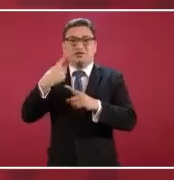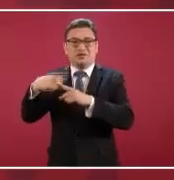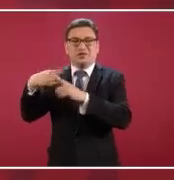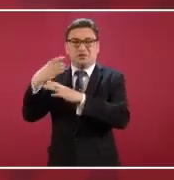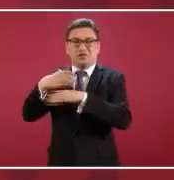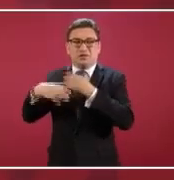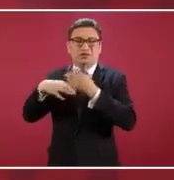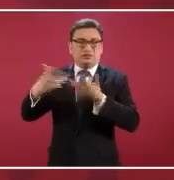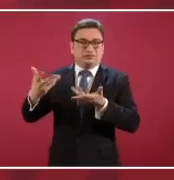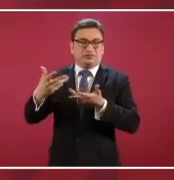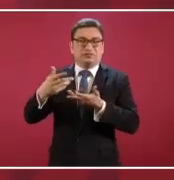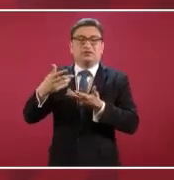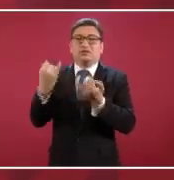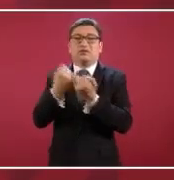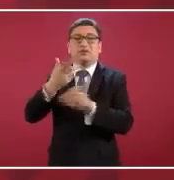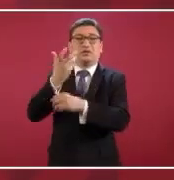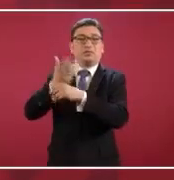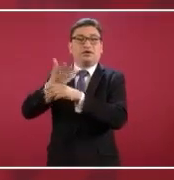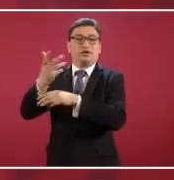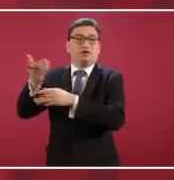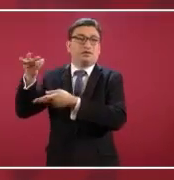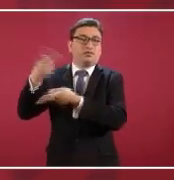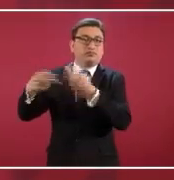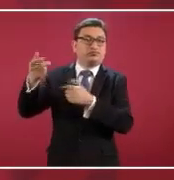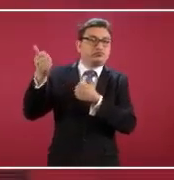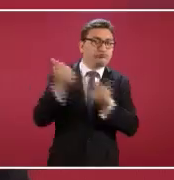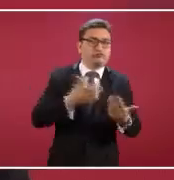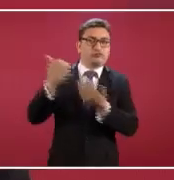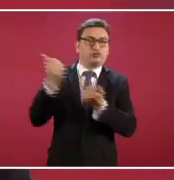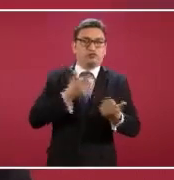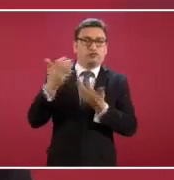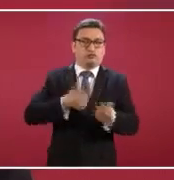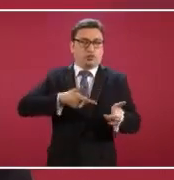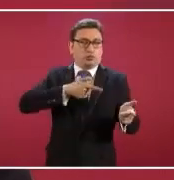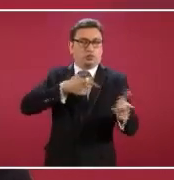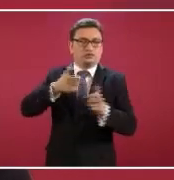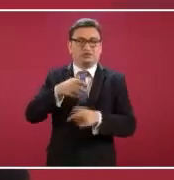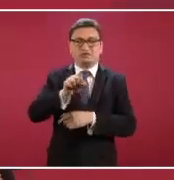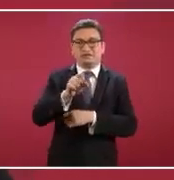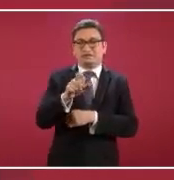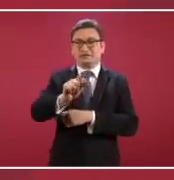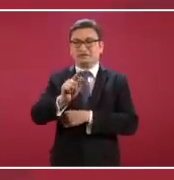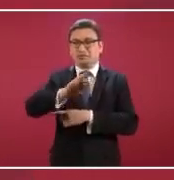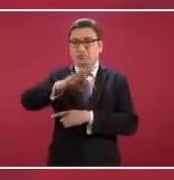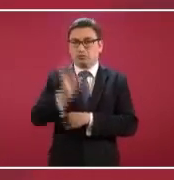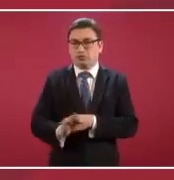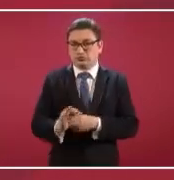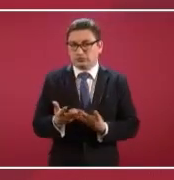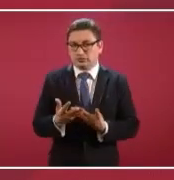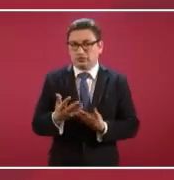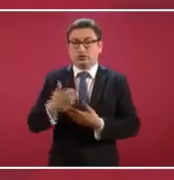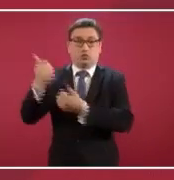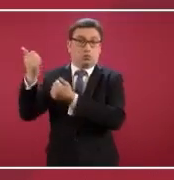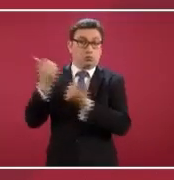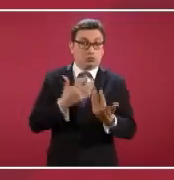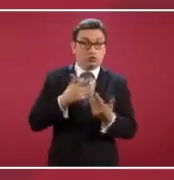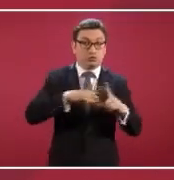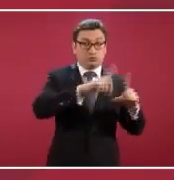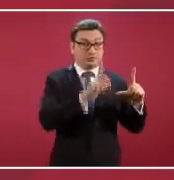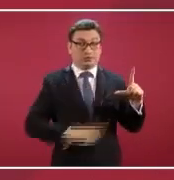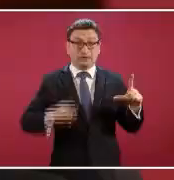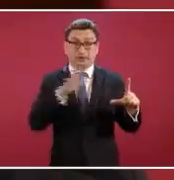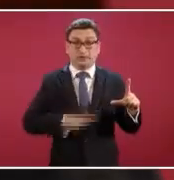de Estados Unidos vienen a México 60-70% de las armas, porque por nuestro territorio